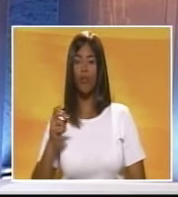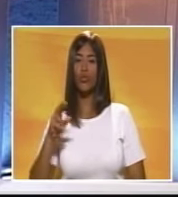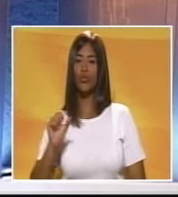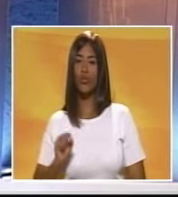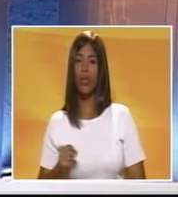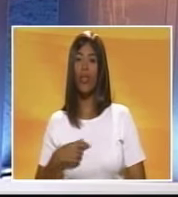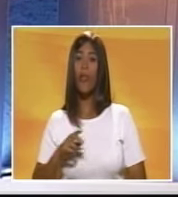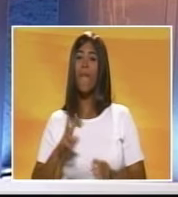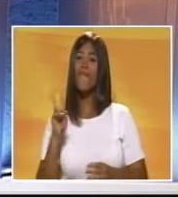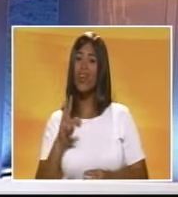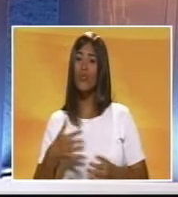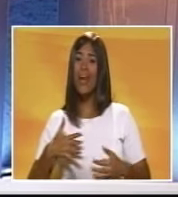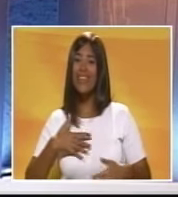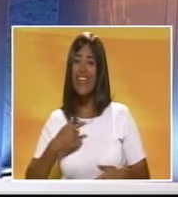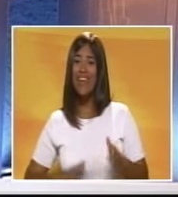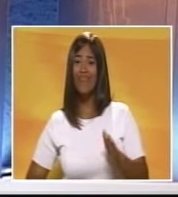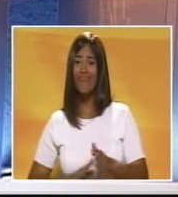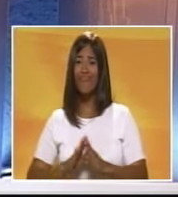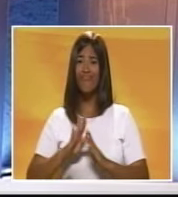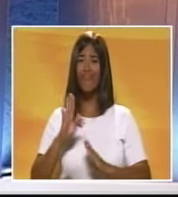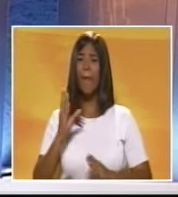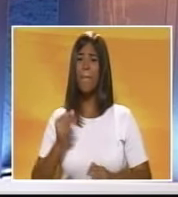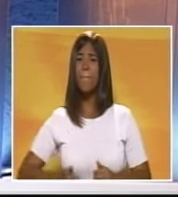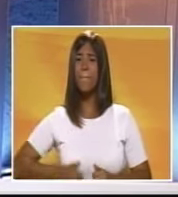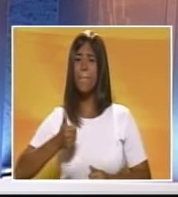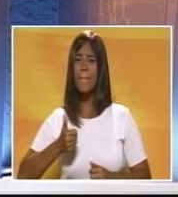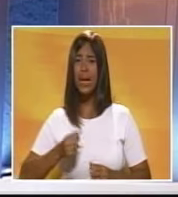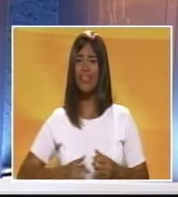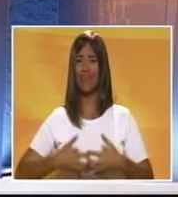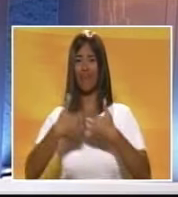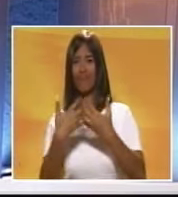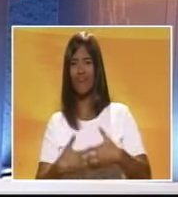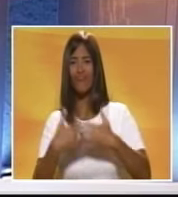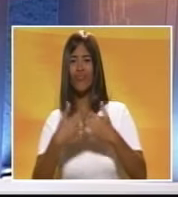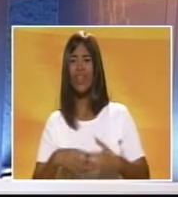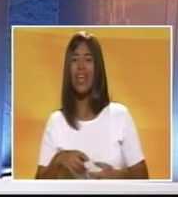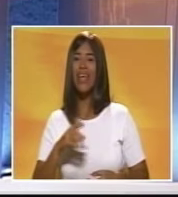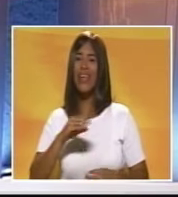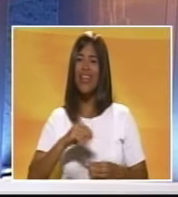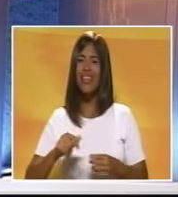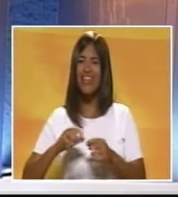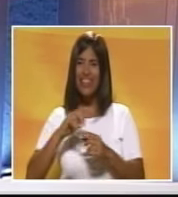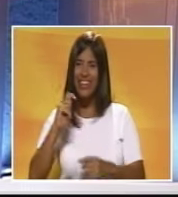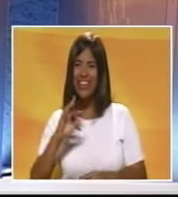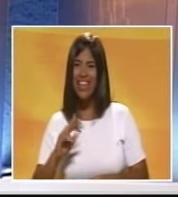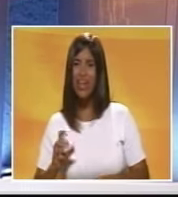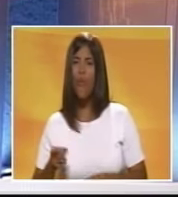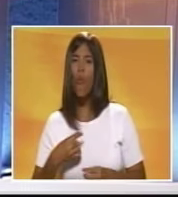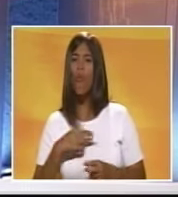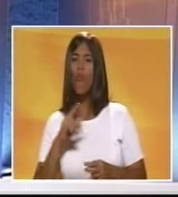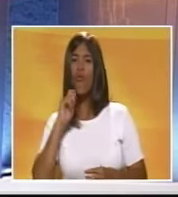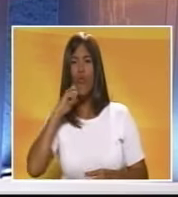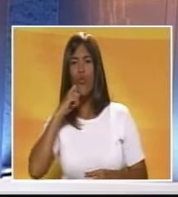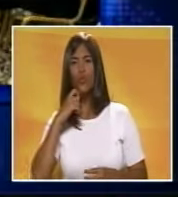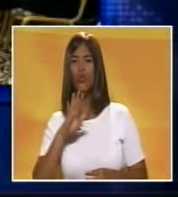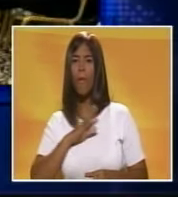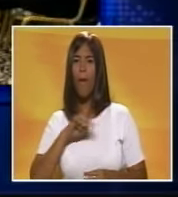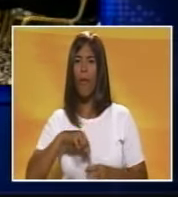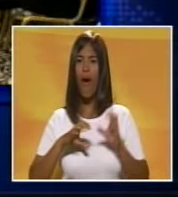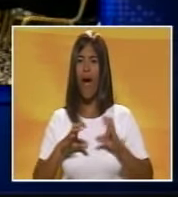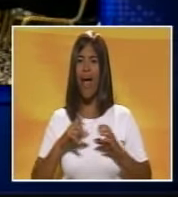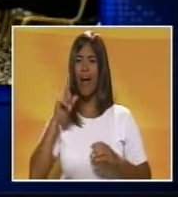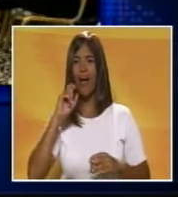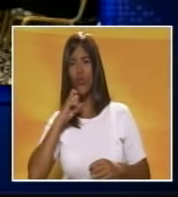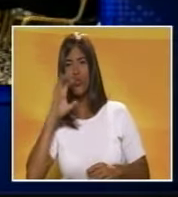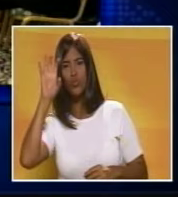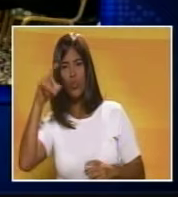busca incrementar las importaciones de trigo ruso como parte de un conjunto de propuestas de cooperación agropecuaria entre Caracas y Moscú. Durante los